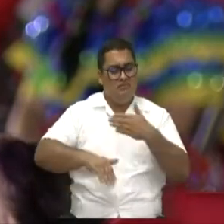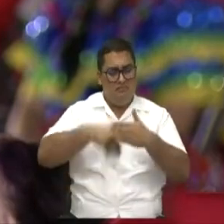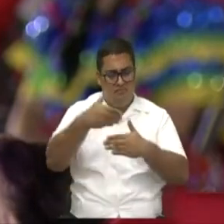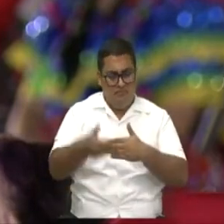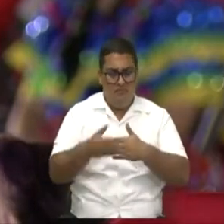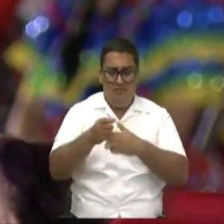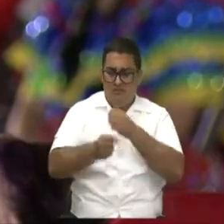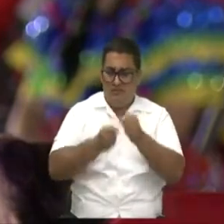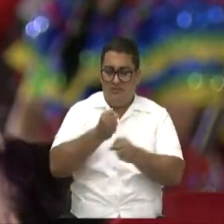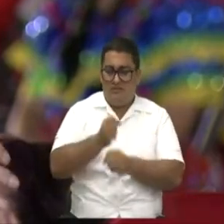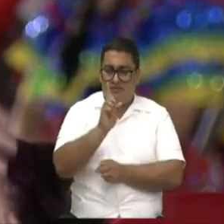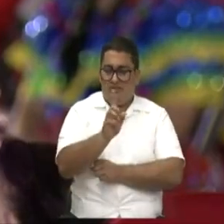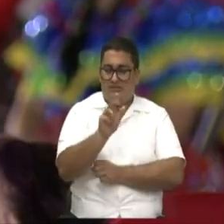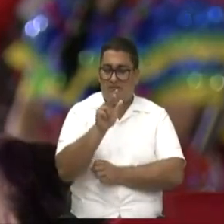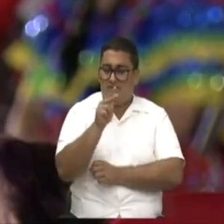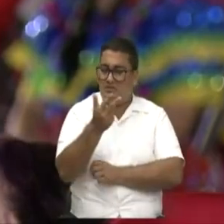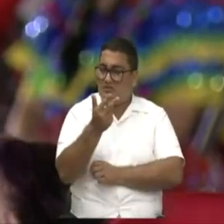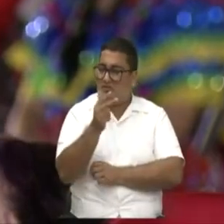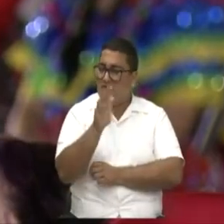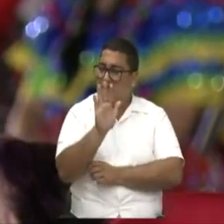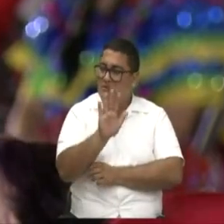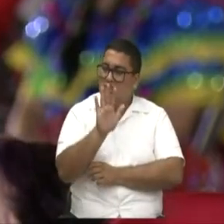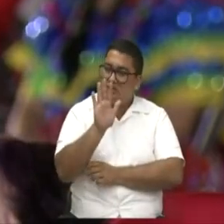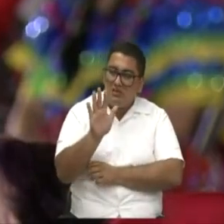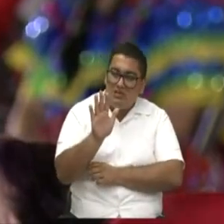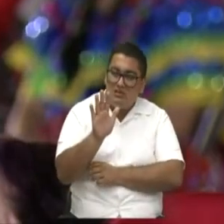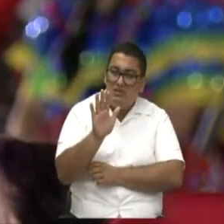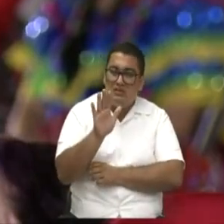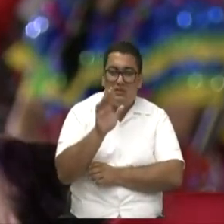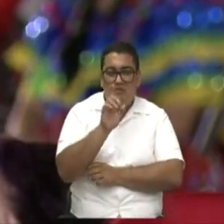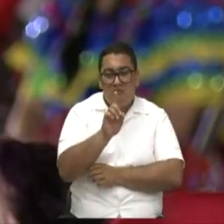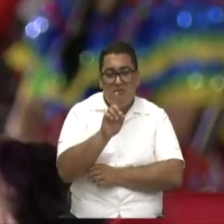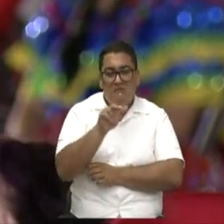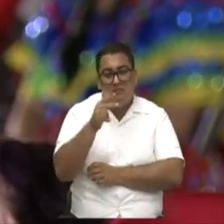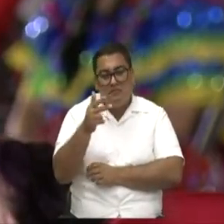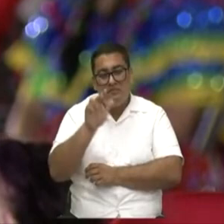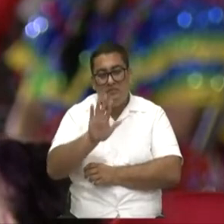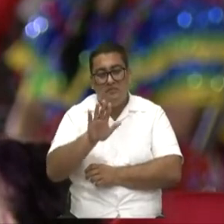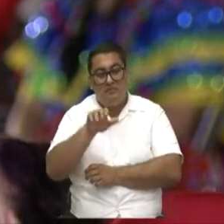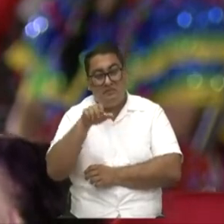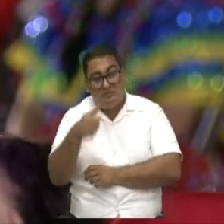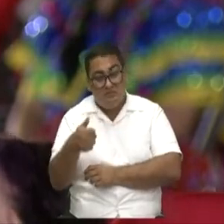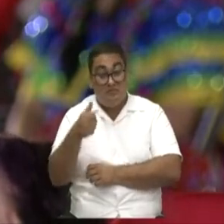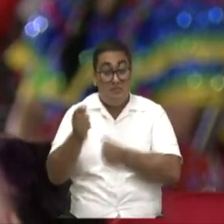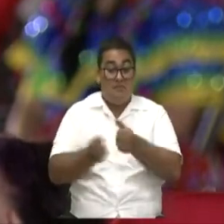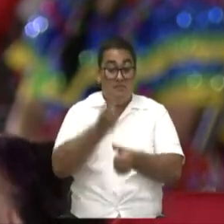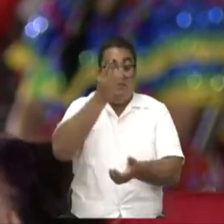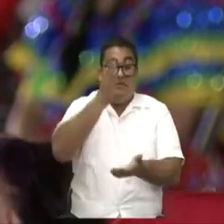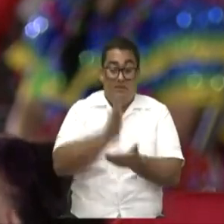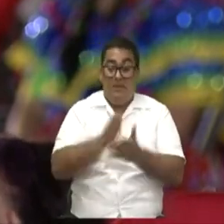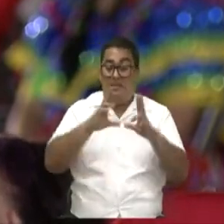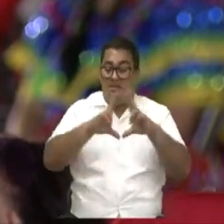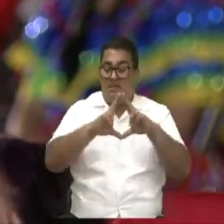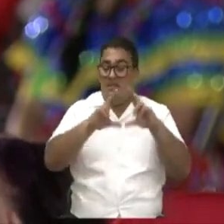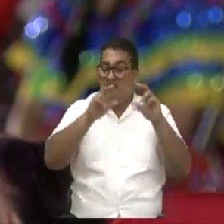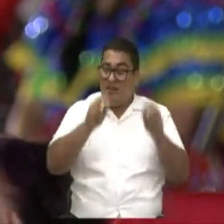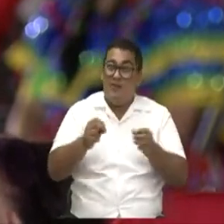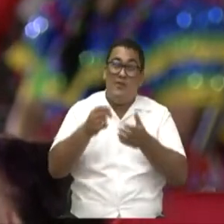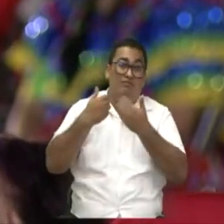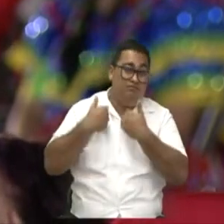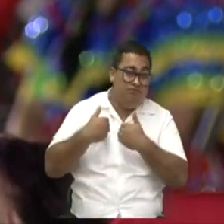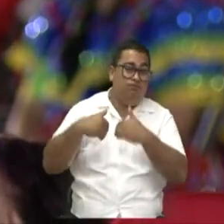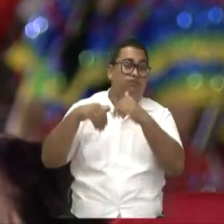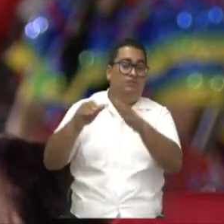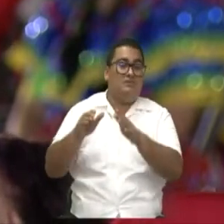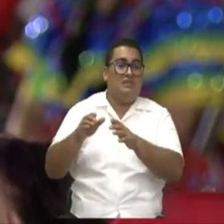sus bases. Pero es evidentemente claro que hay un aislamiento de la dictadura a nivel